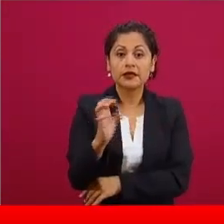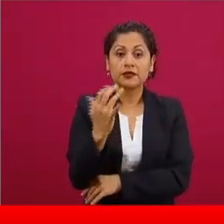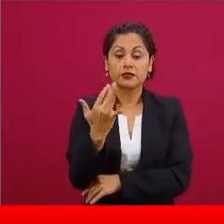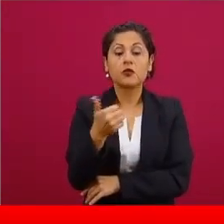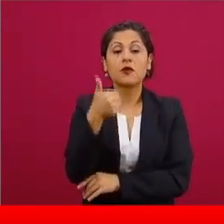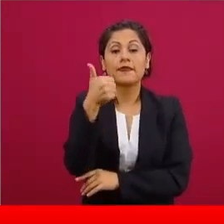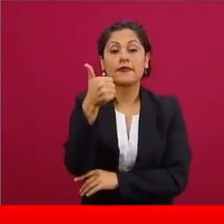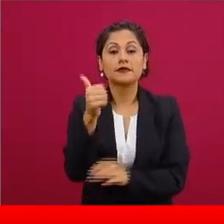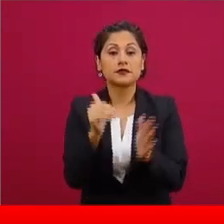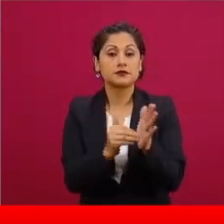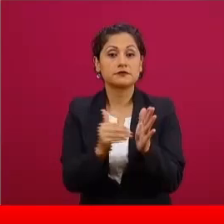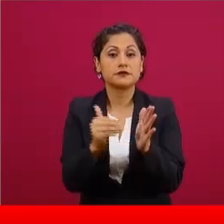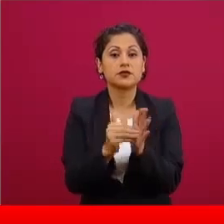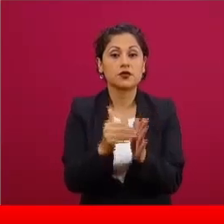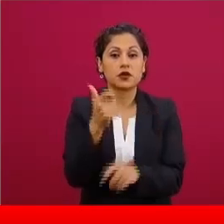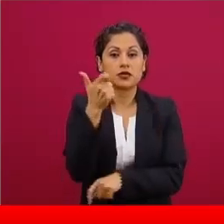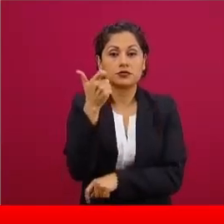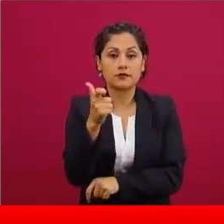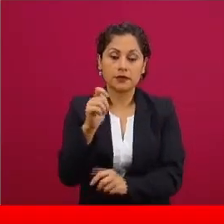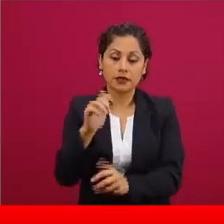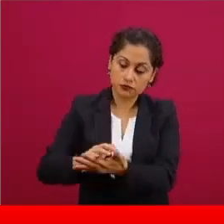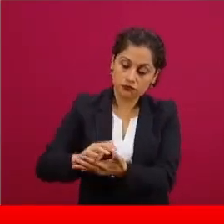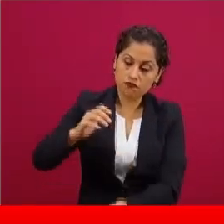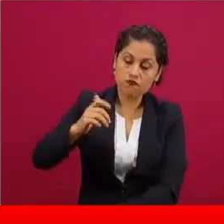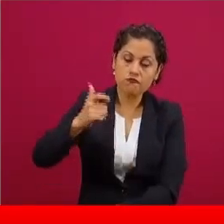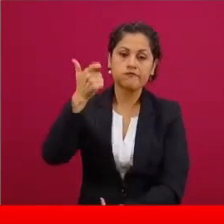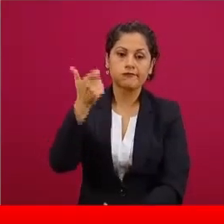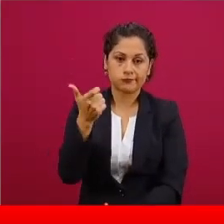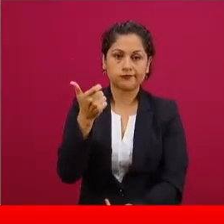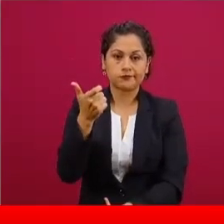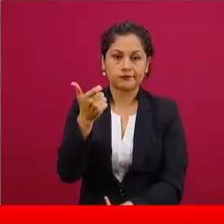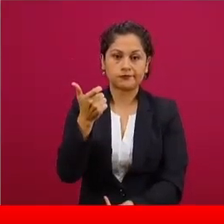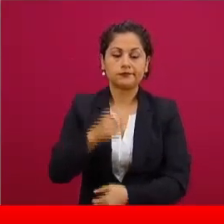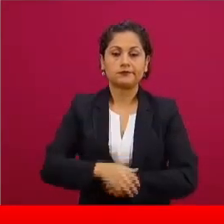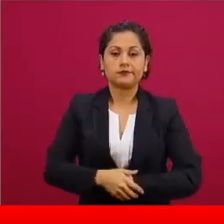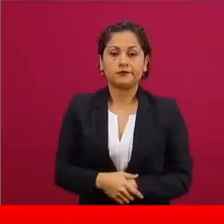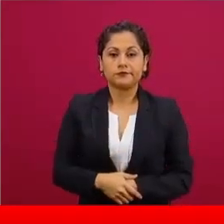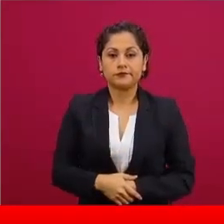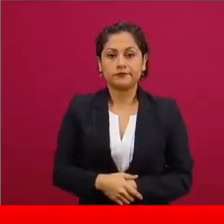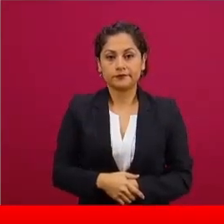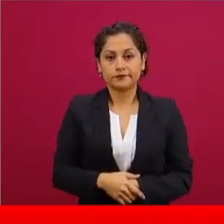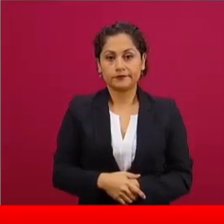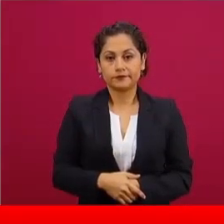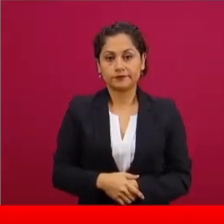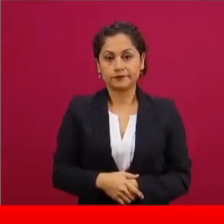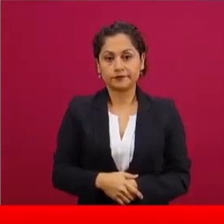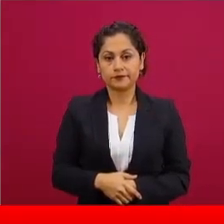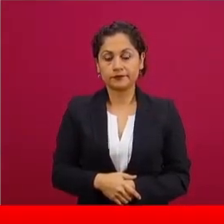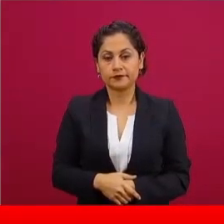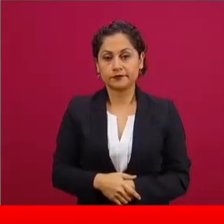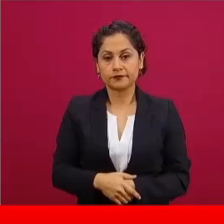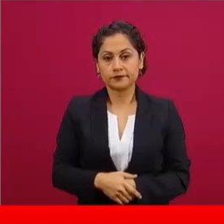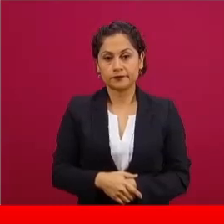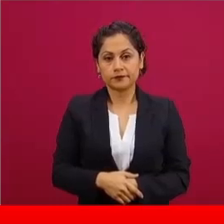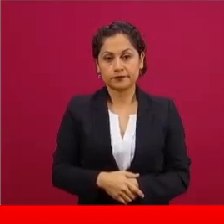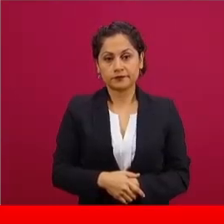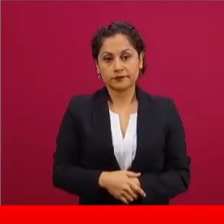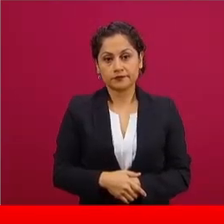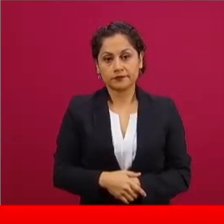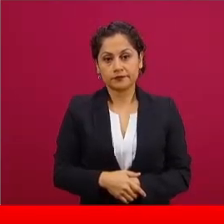millones de pesos al mismo tiempo sí